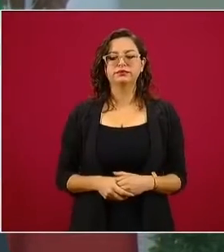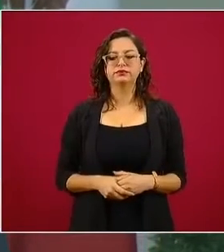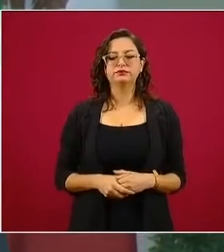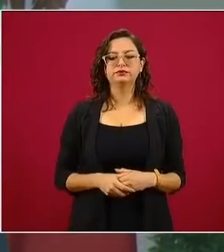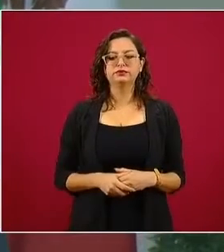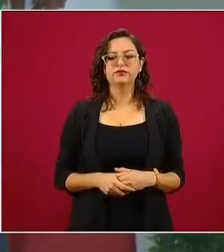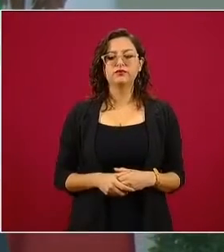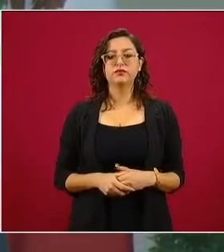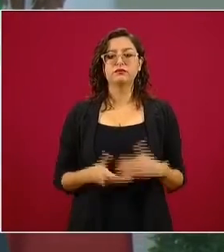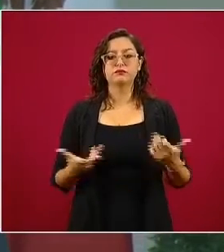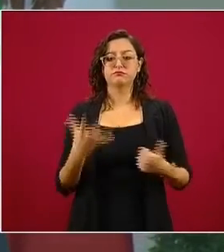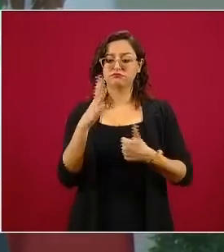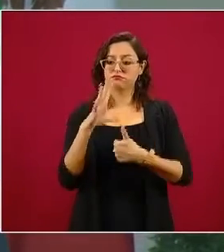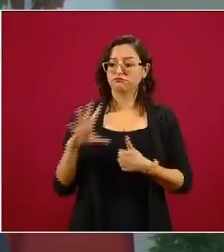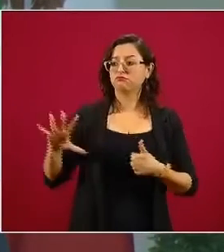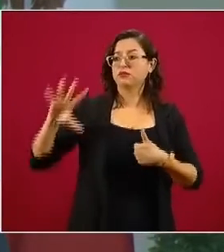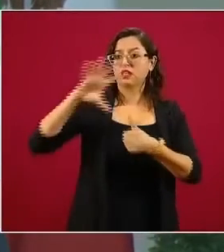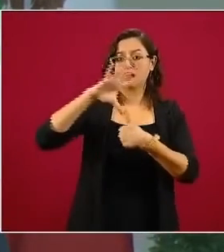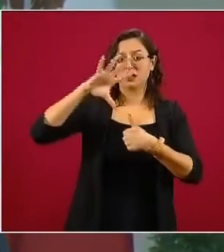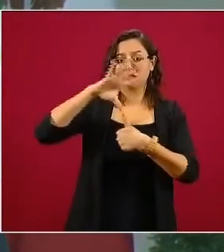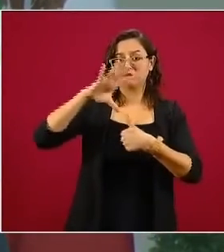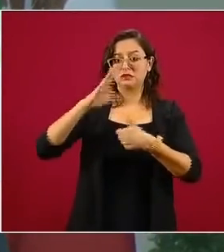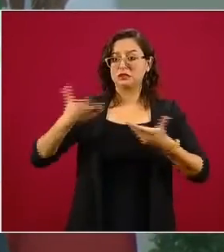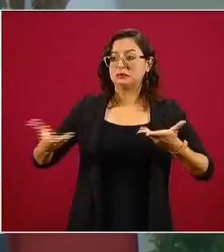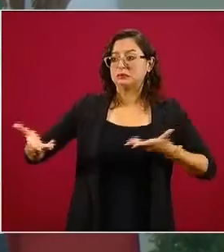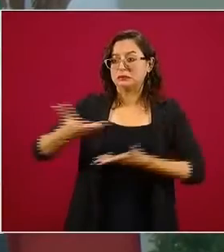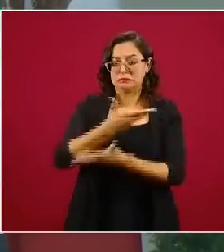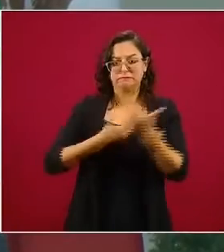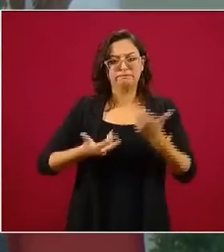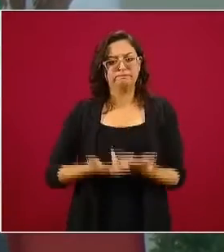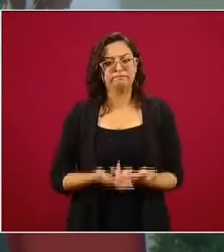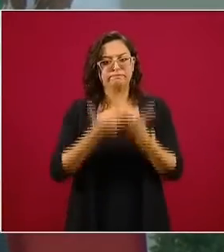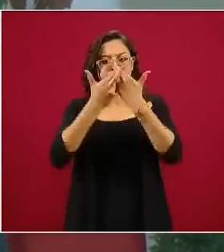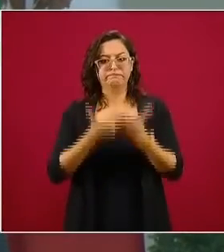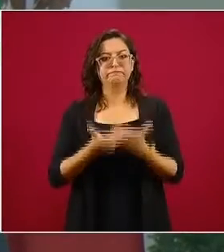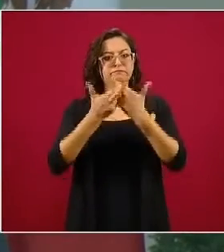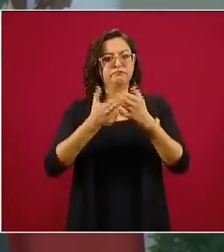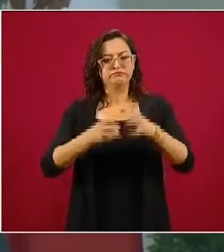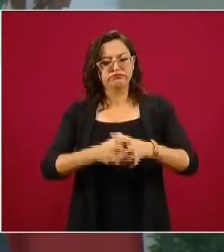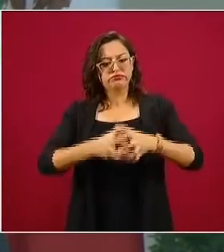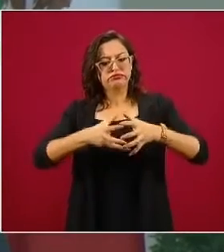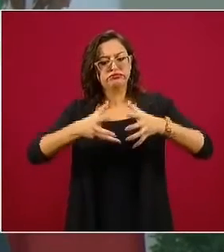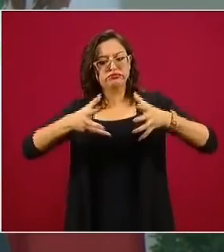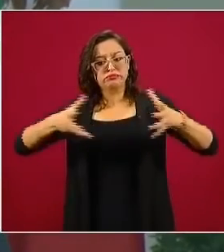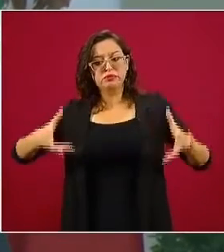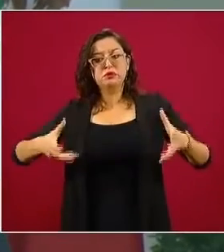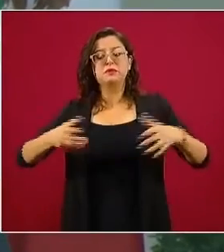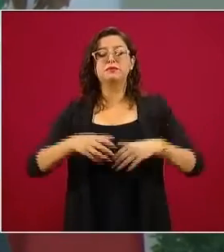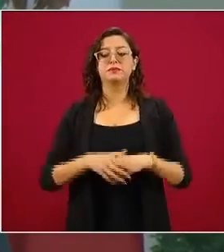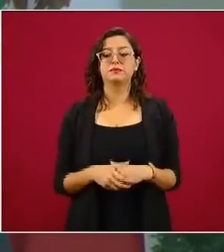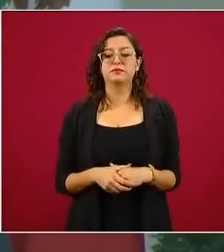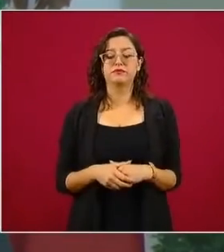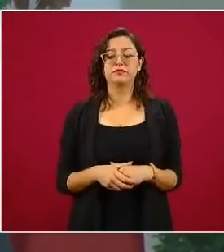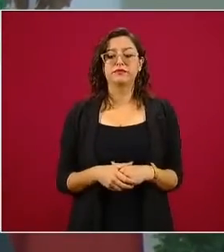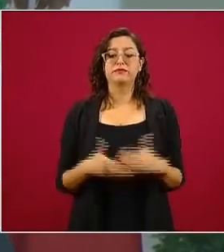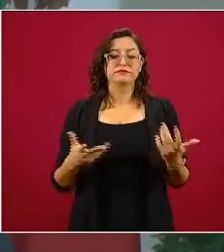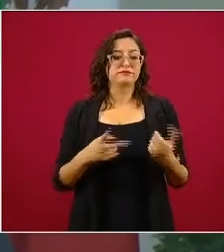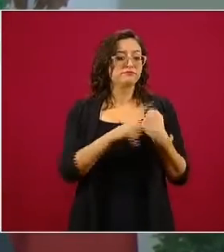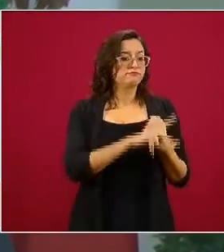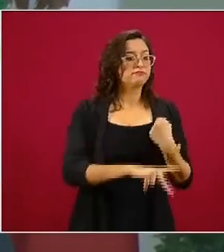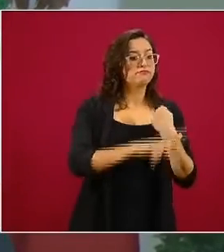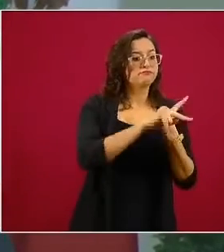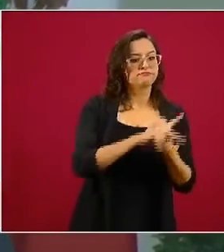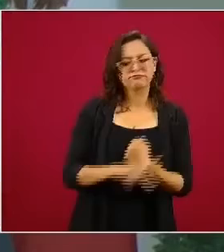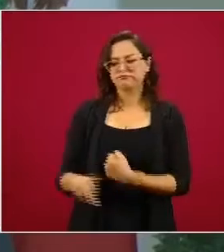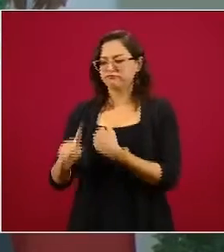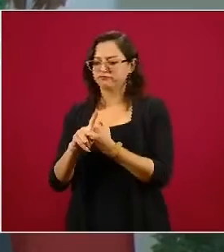con una región próspera, un hemisferio que florece y nuestras naciones que